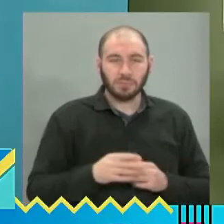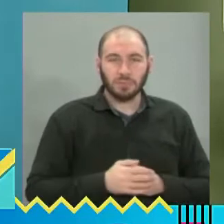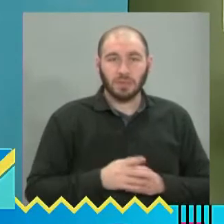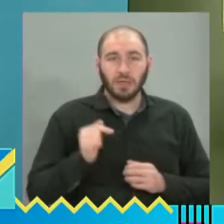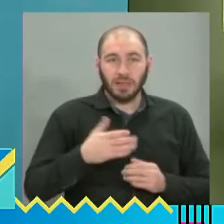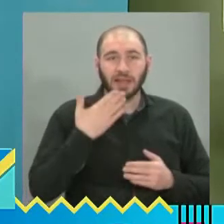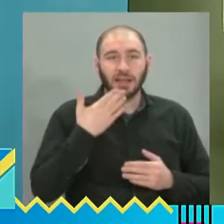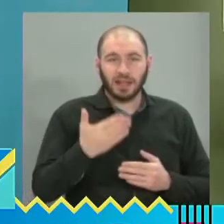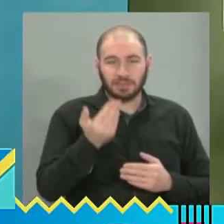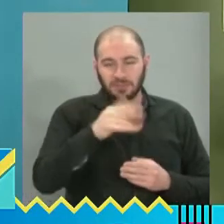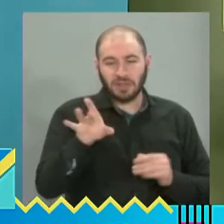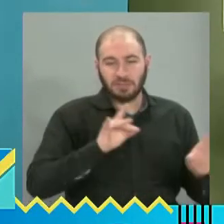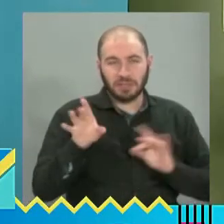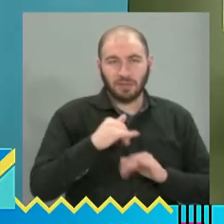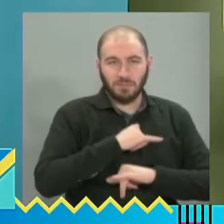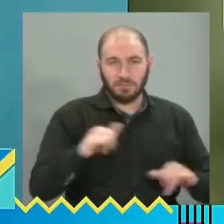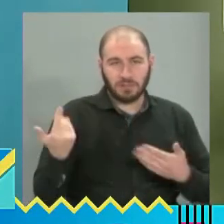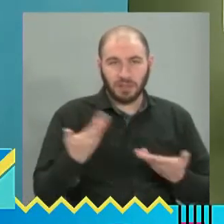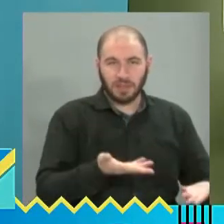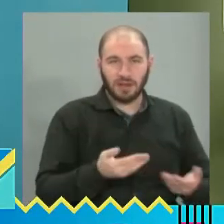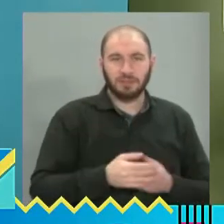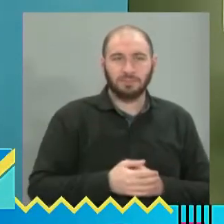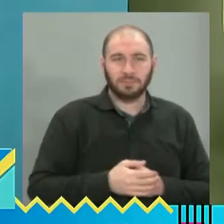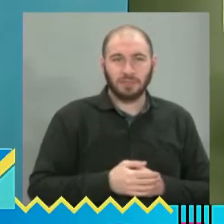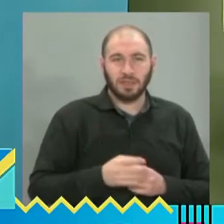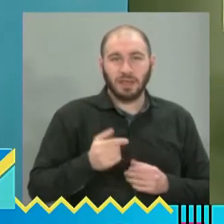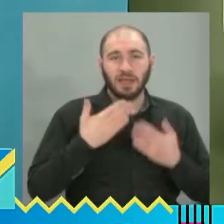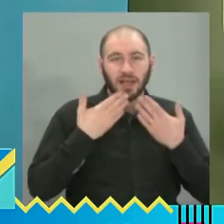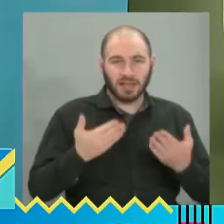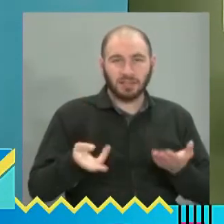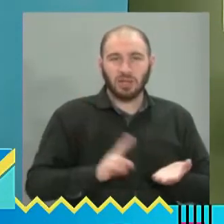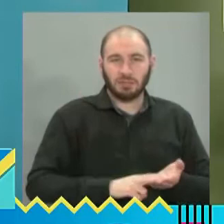esto y agradecerles a nuestros invitados por la información que nos proporcionaron también. Les